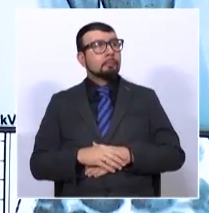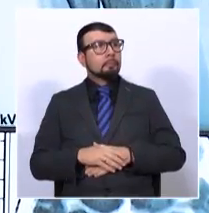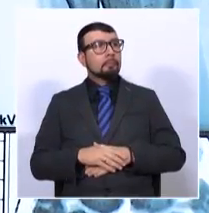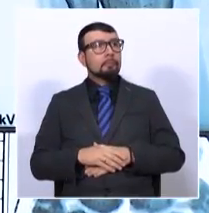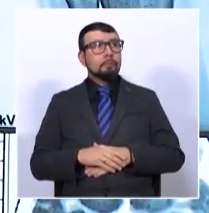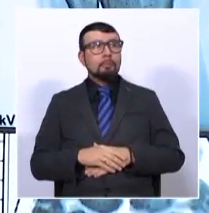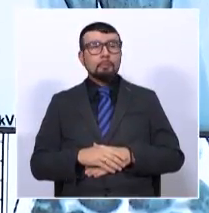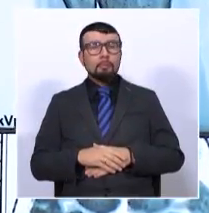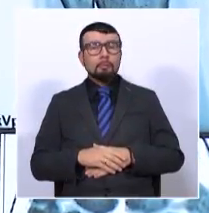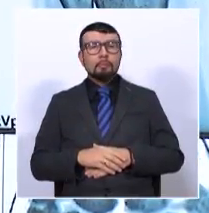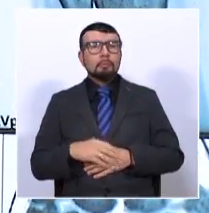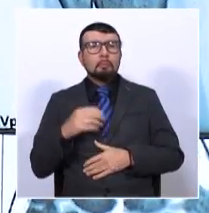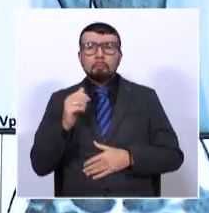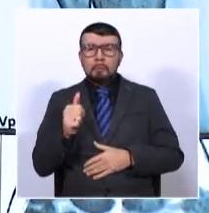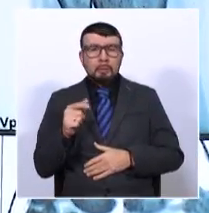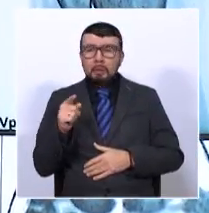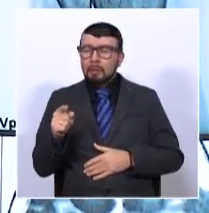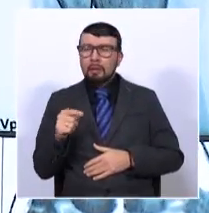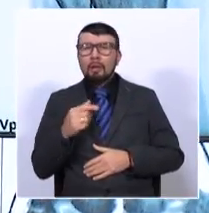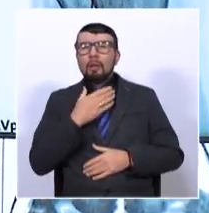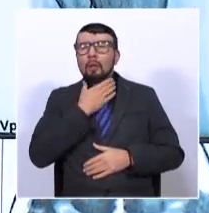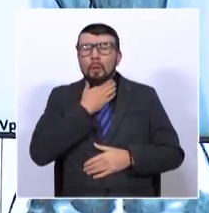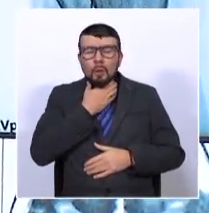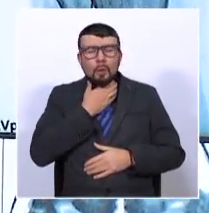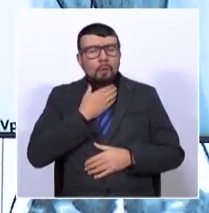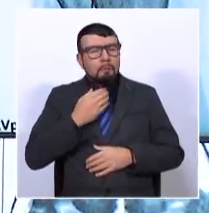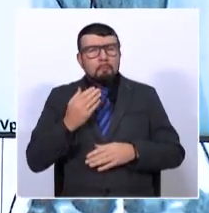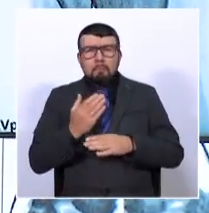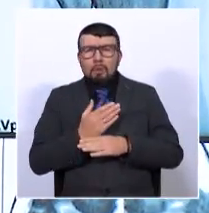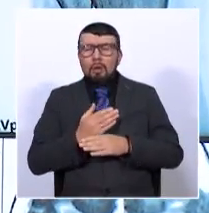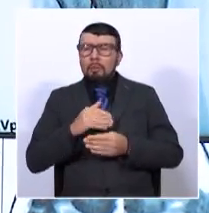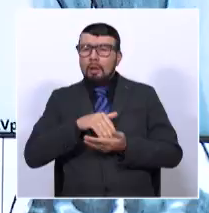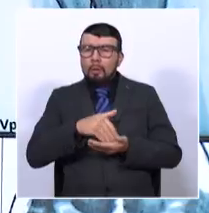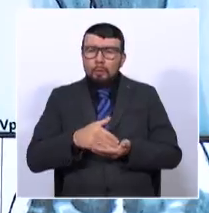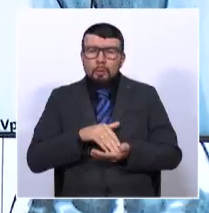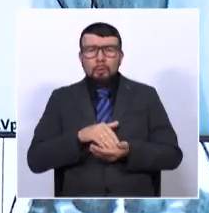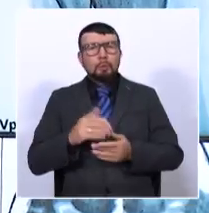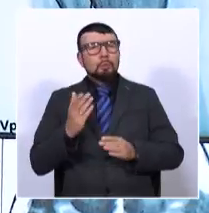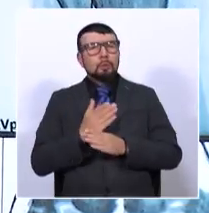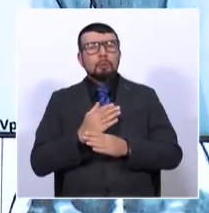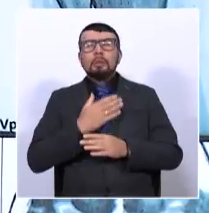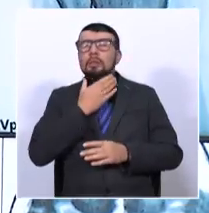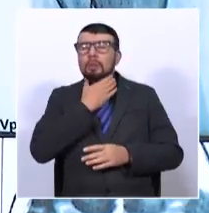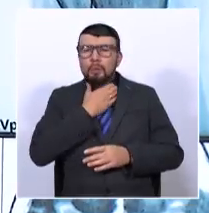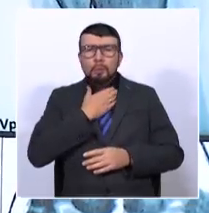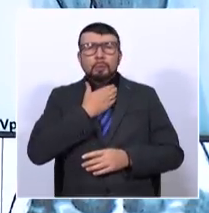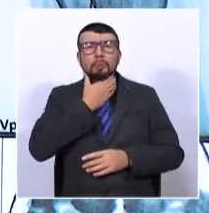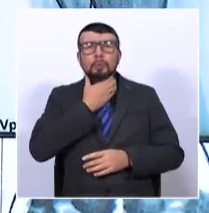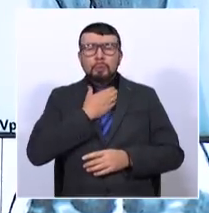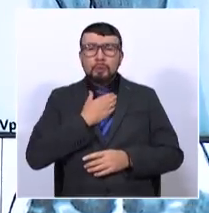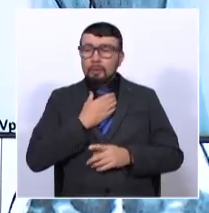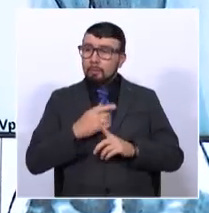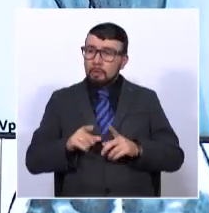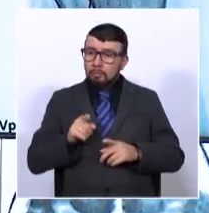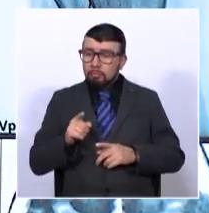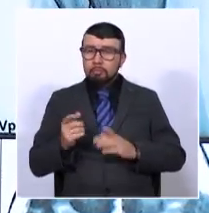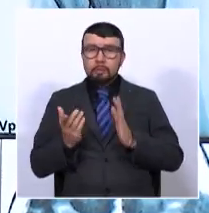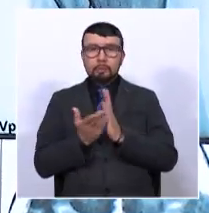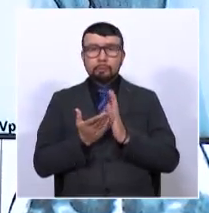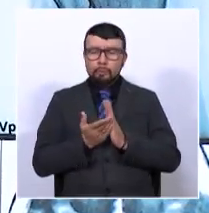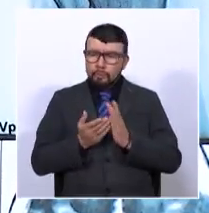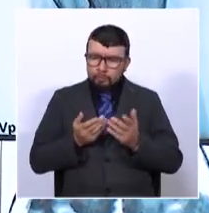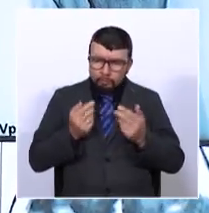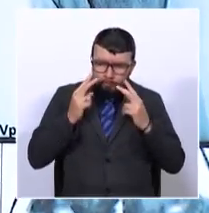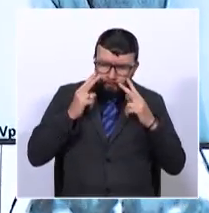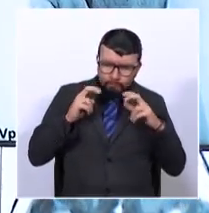seguramente, pues ella tenía toda disfonía, perdió la fuerza en las cuerdas vocales, todo era acá. Pero de entre tantos estudios seguramente le